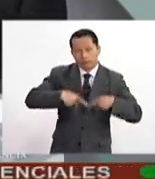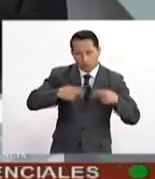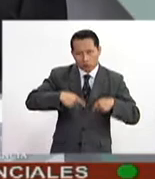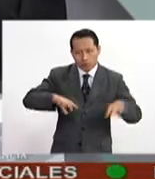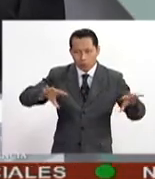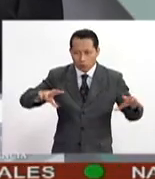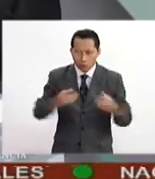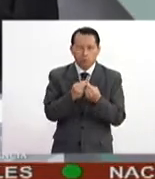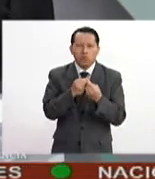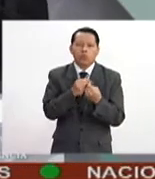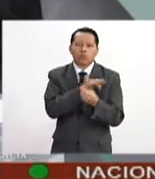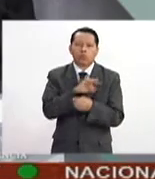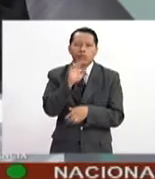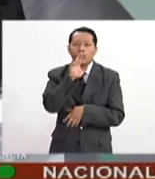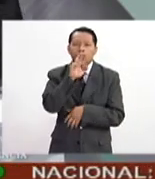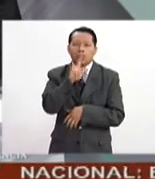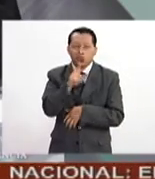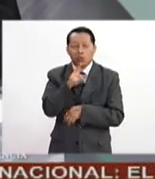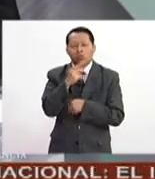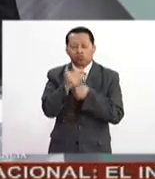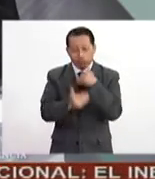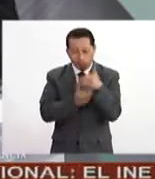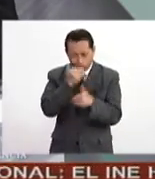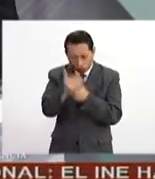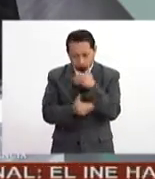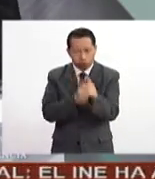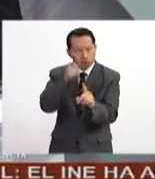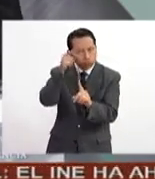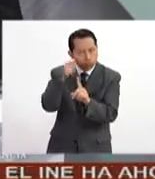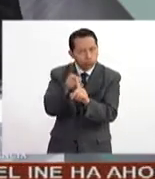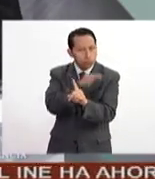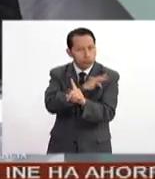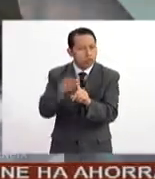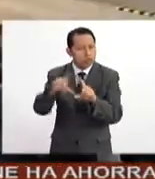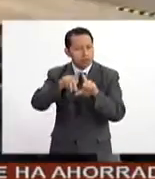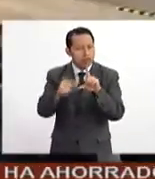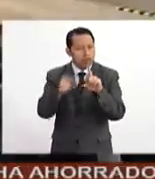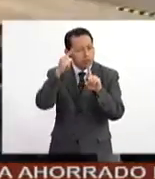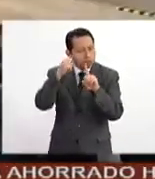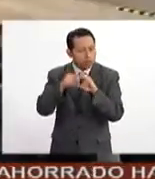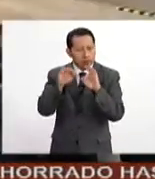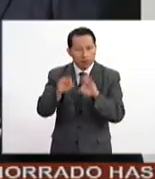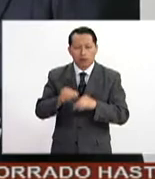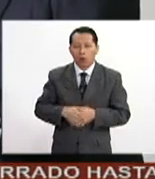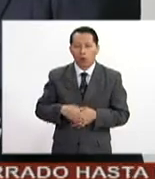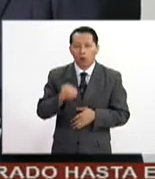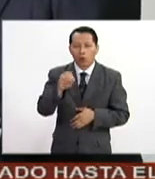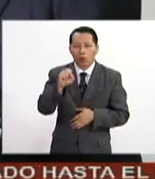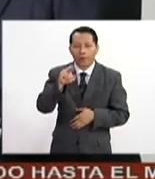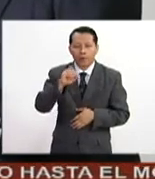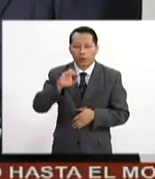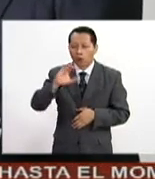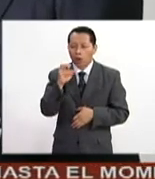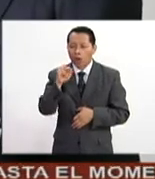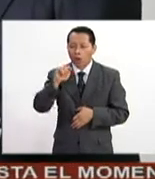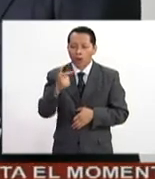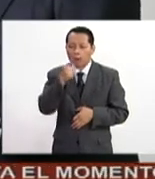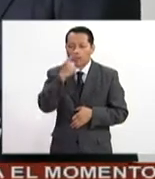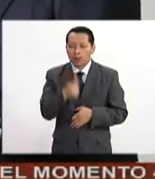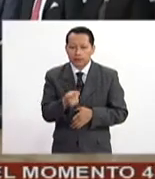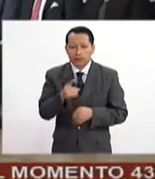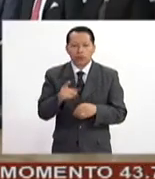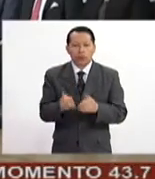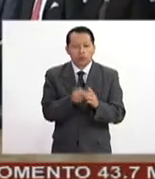si no es que la única vía para lograr las metas nacionales. Osorio Chong dijo que recuperar el